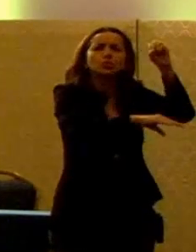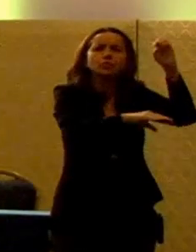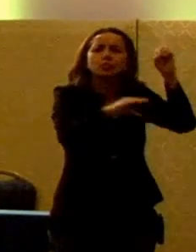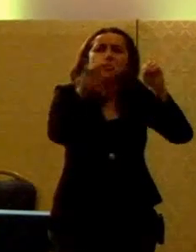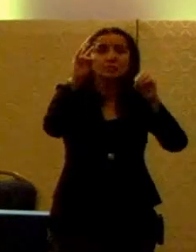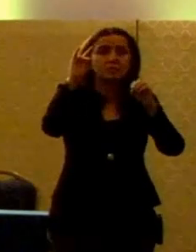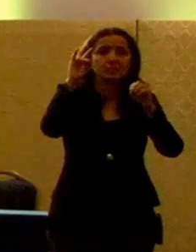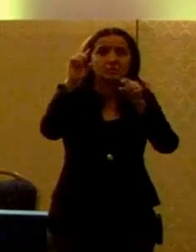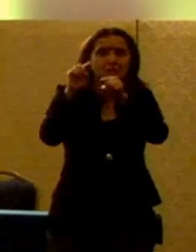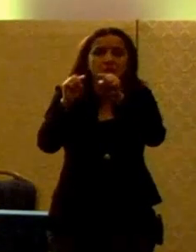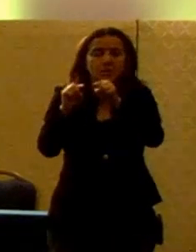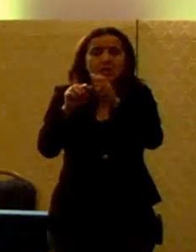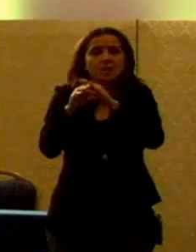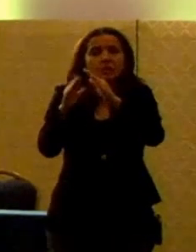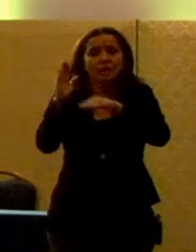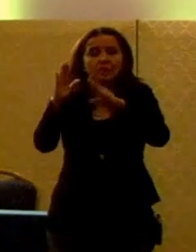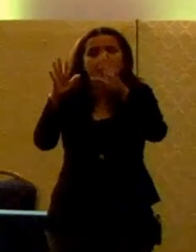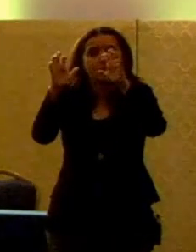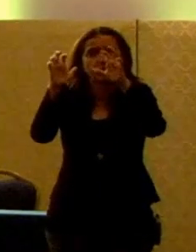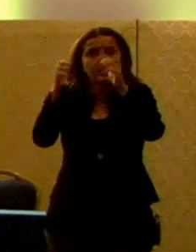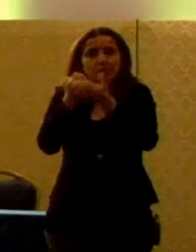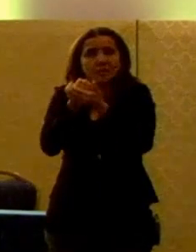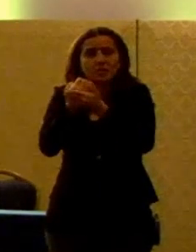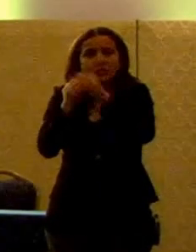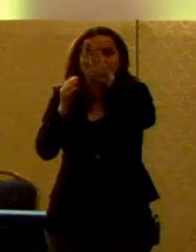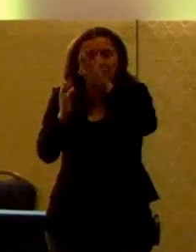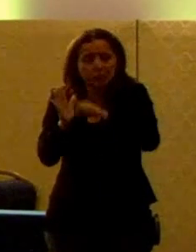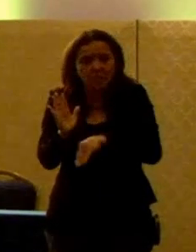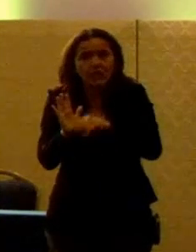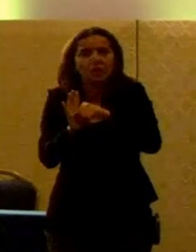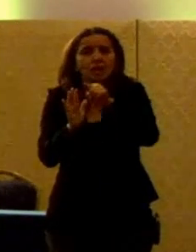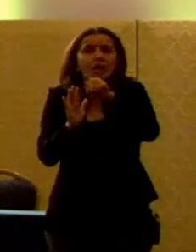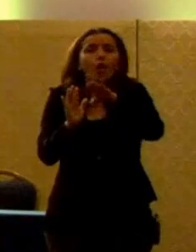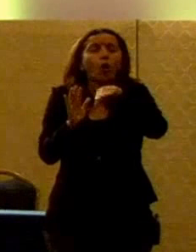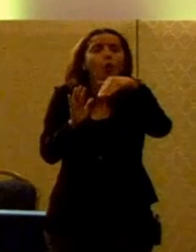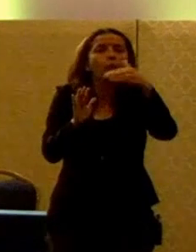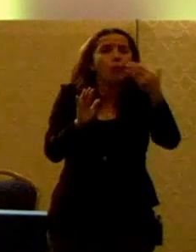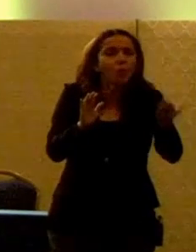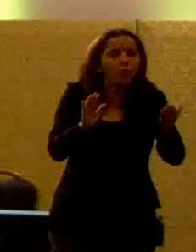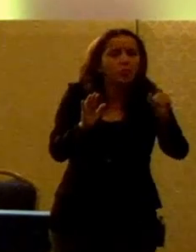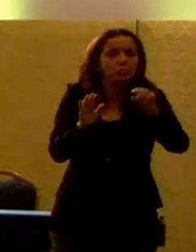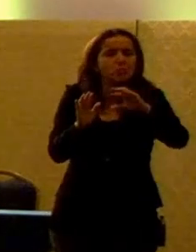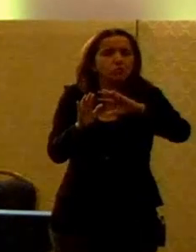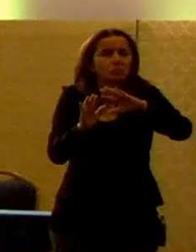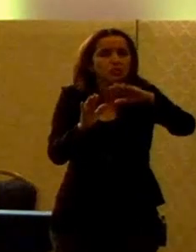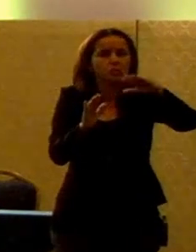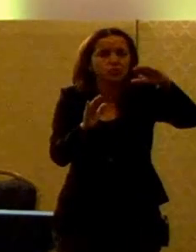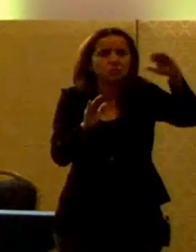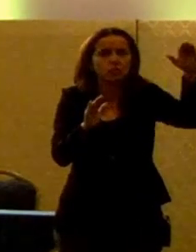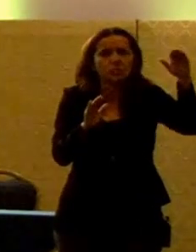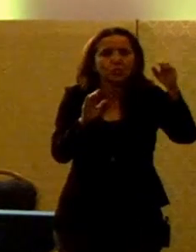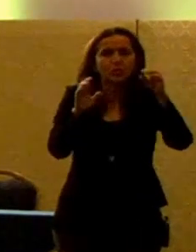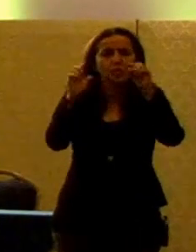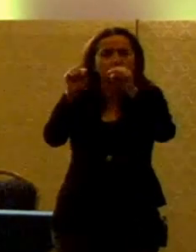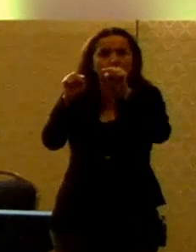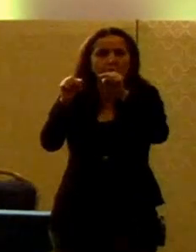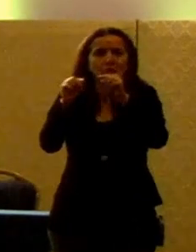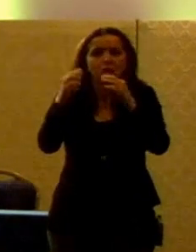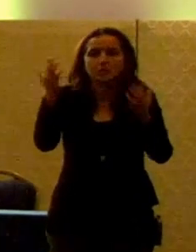impacto medido en términos económicos fue de 7,300, más otros 1,000 son los 8,000, es de aquí de donde sale básicamente la relación